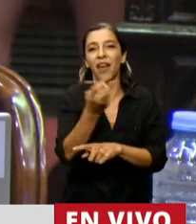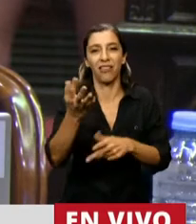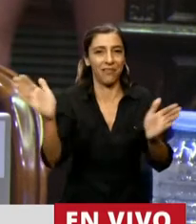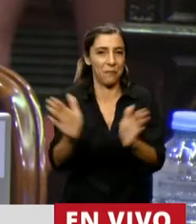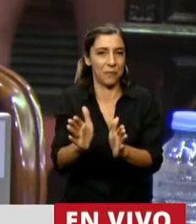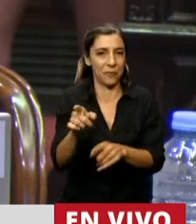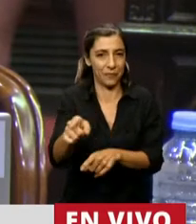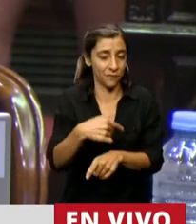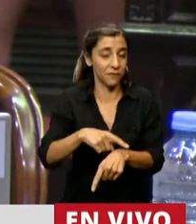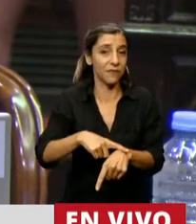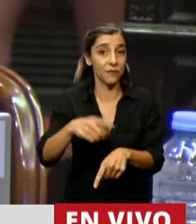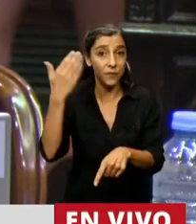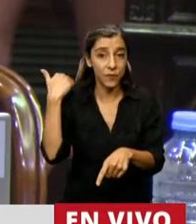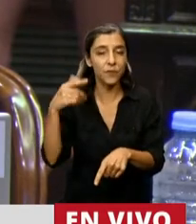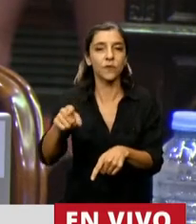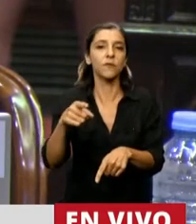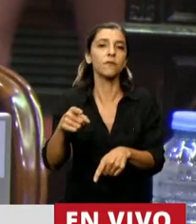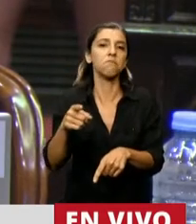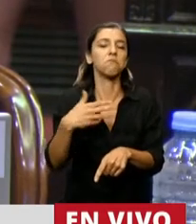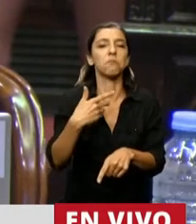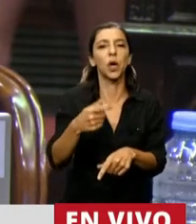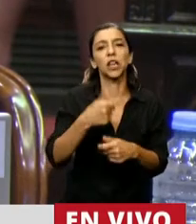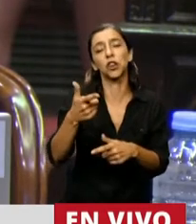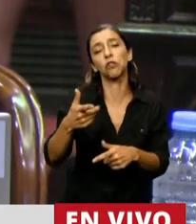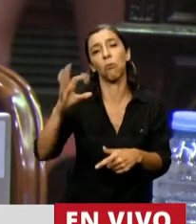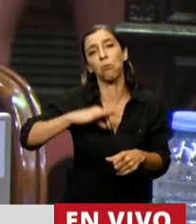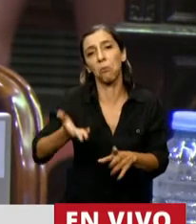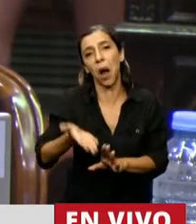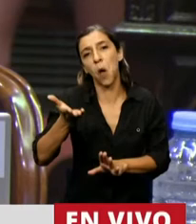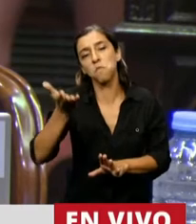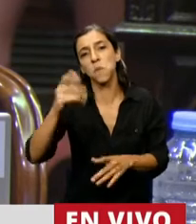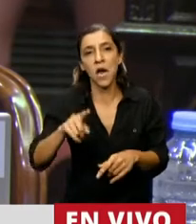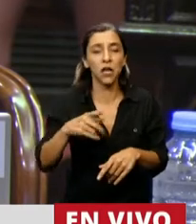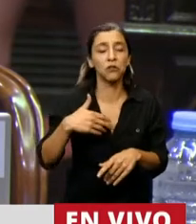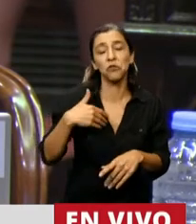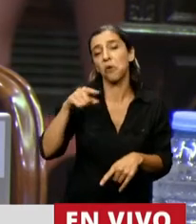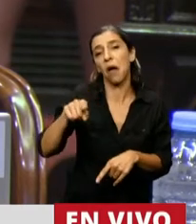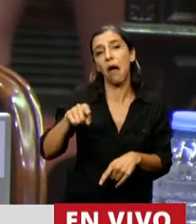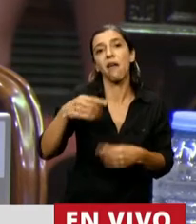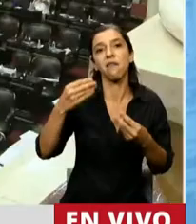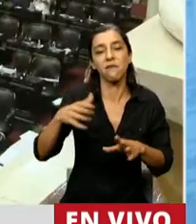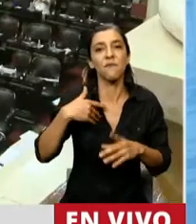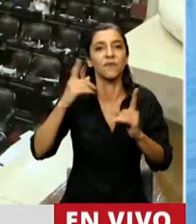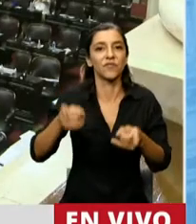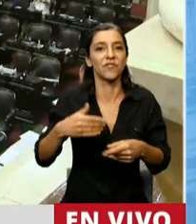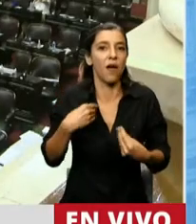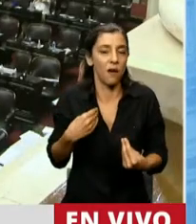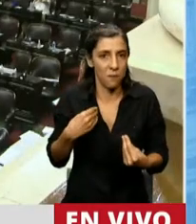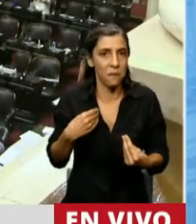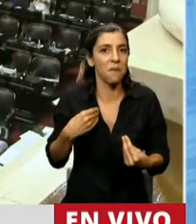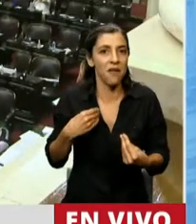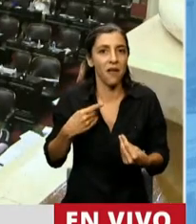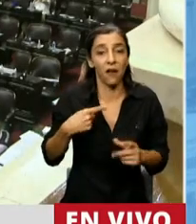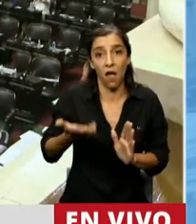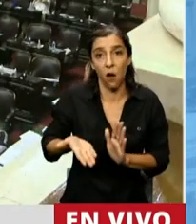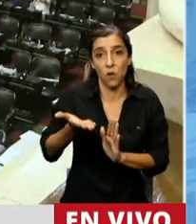gracia entregaba o no los aumentos y la jurisprudencia empezó a avanzar entonces nos decían que los